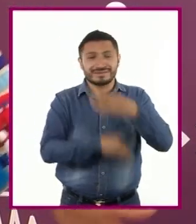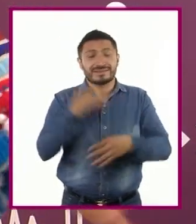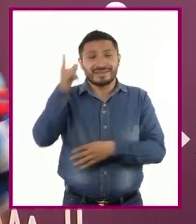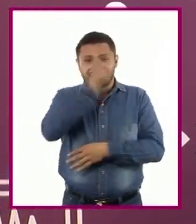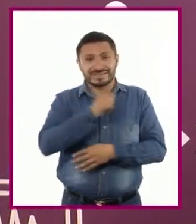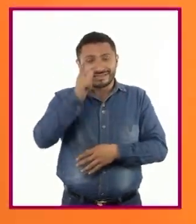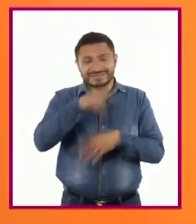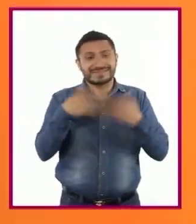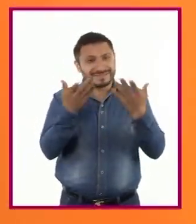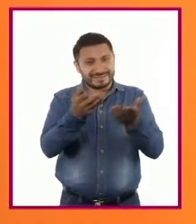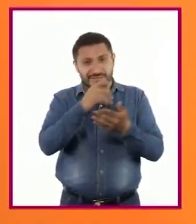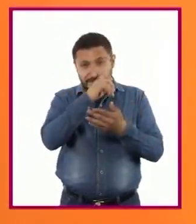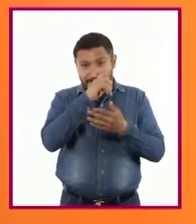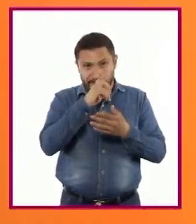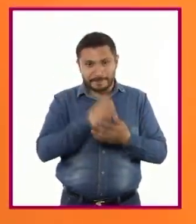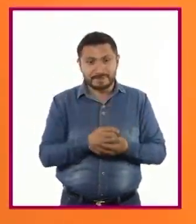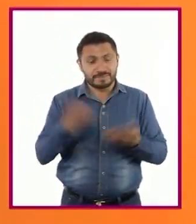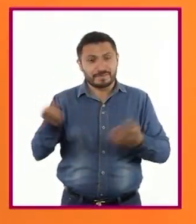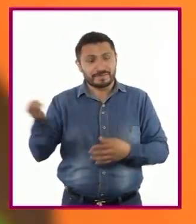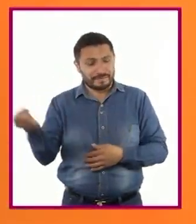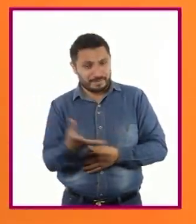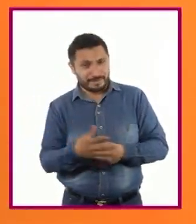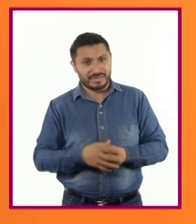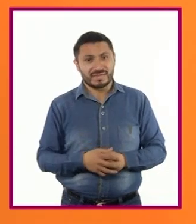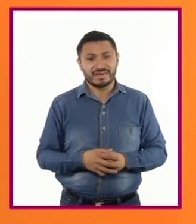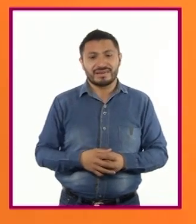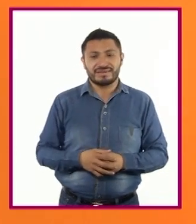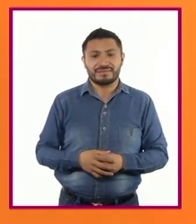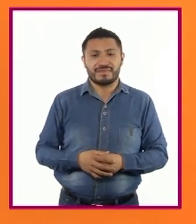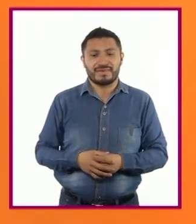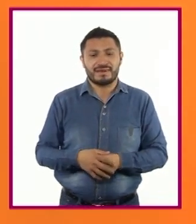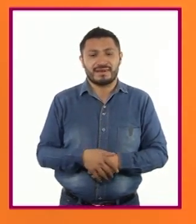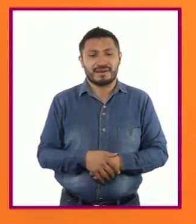lenguajes. Lancemos el cubo.